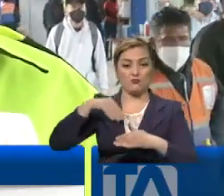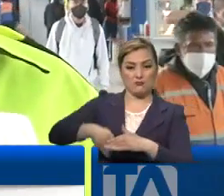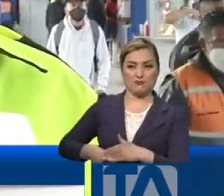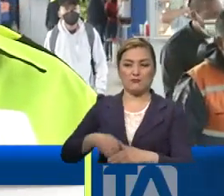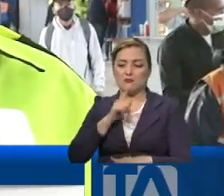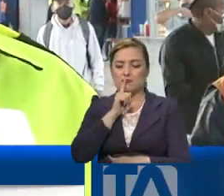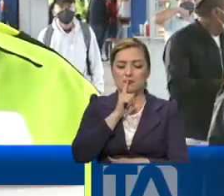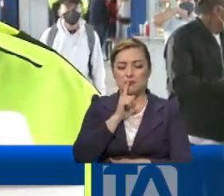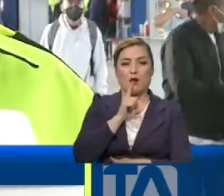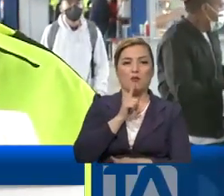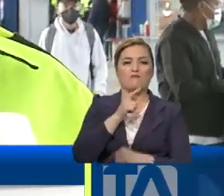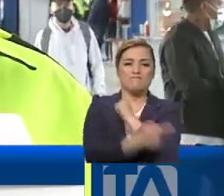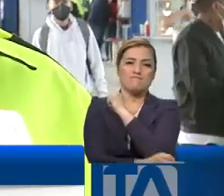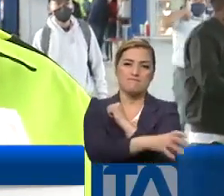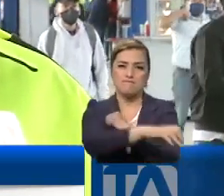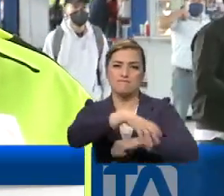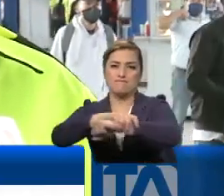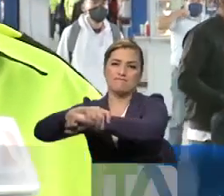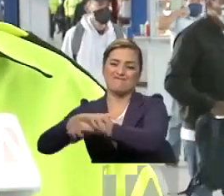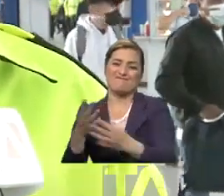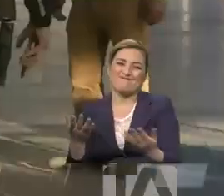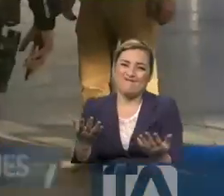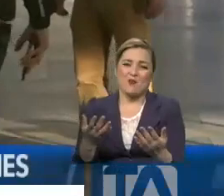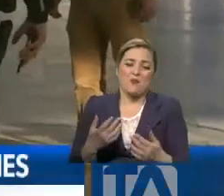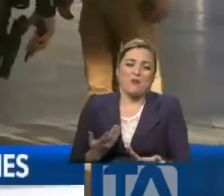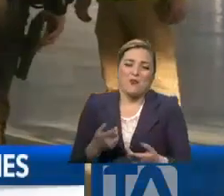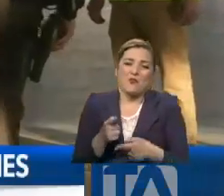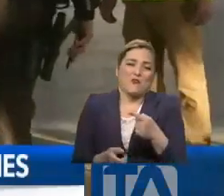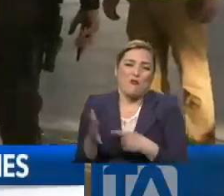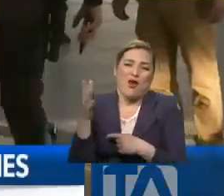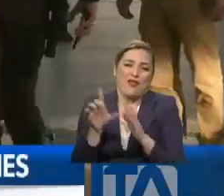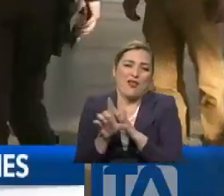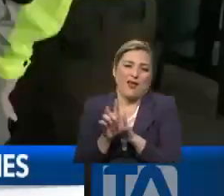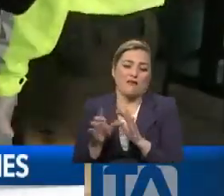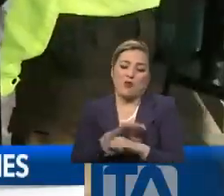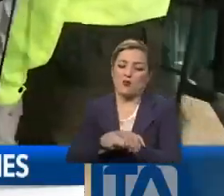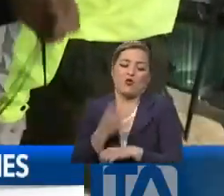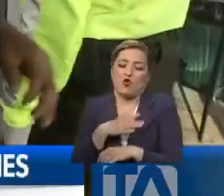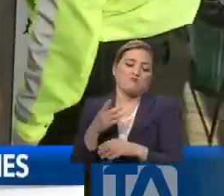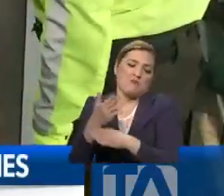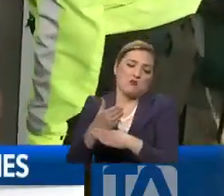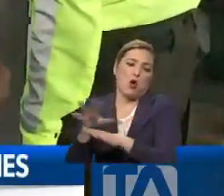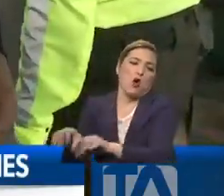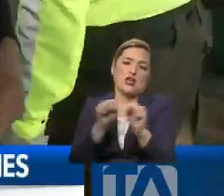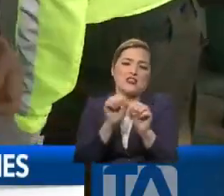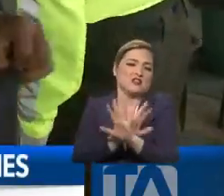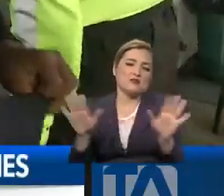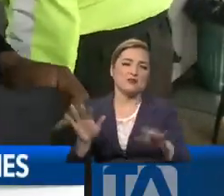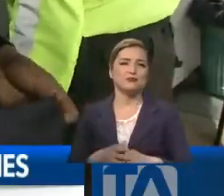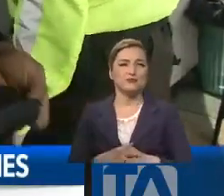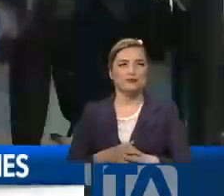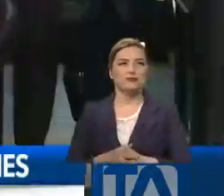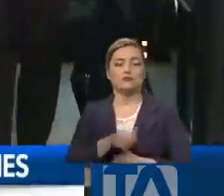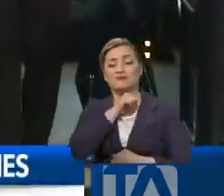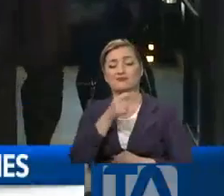Pero con el decomiso ya evitamos también una posible acción que pudiera darse. Pero la delincuencia no es la única problemática que enfrentan las autoridades en